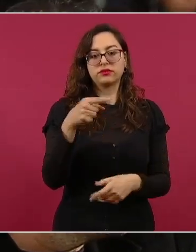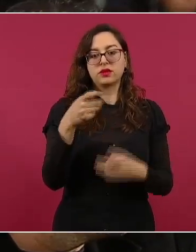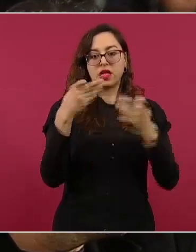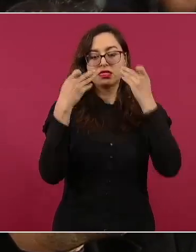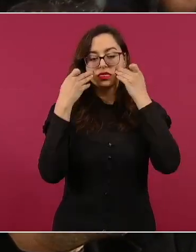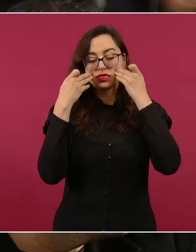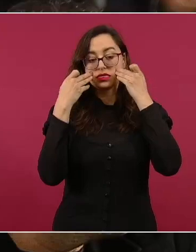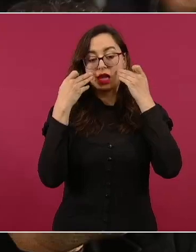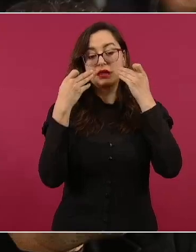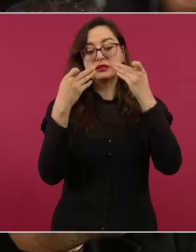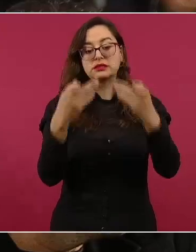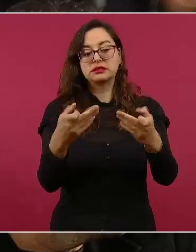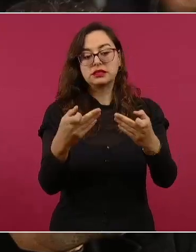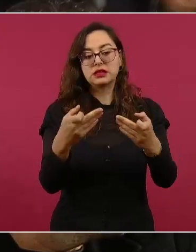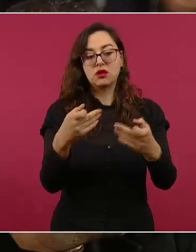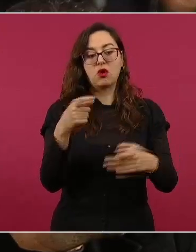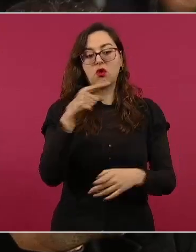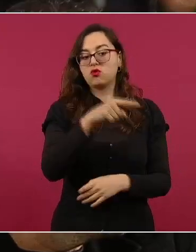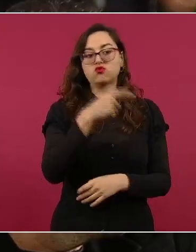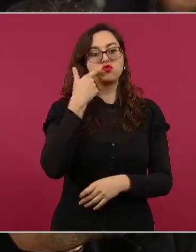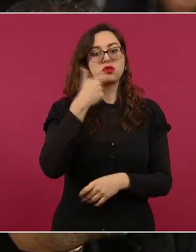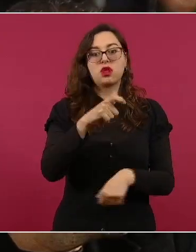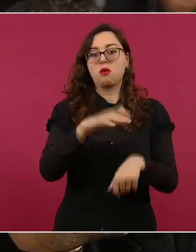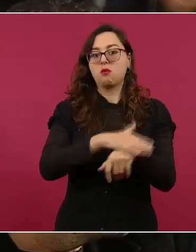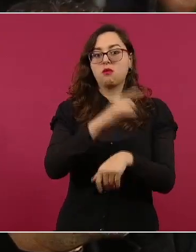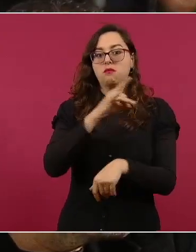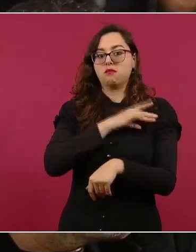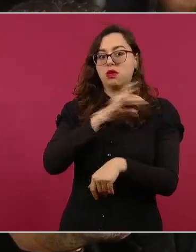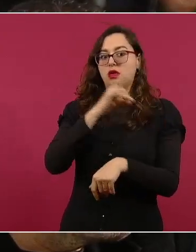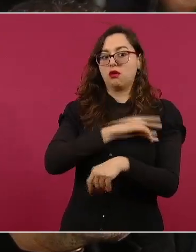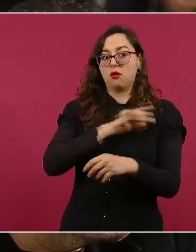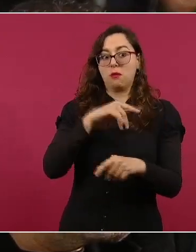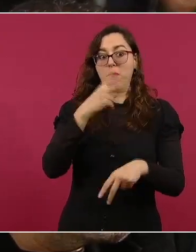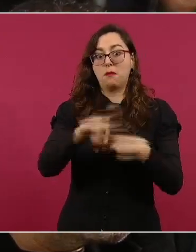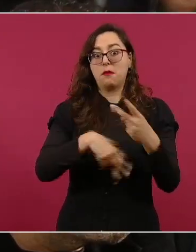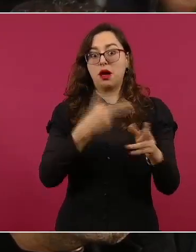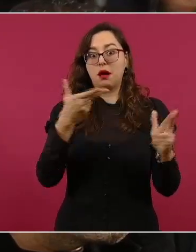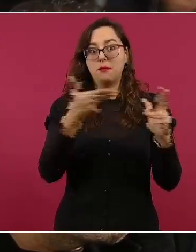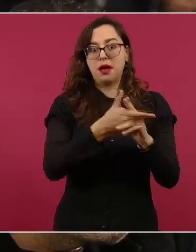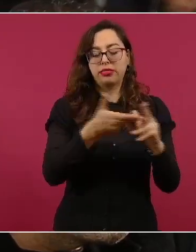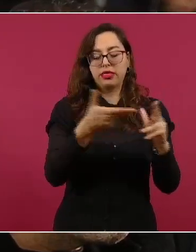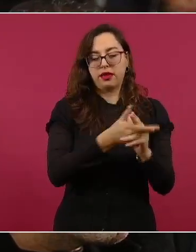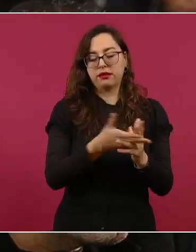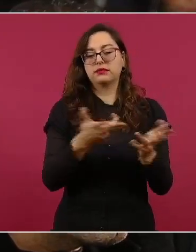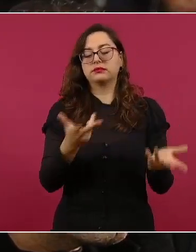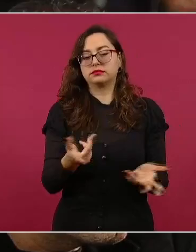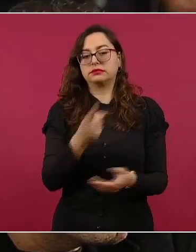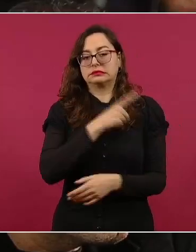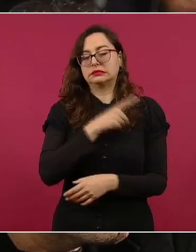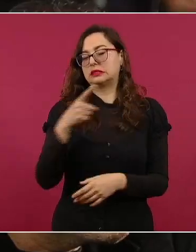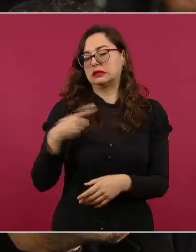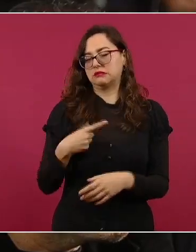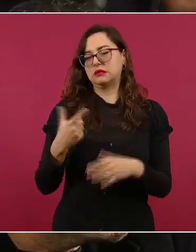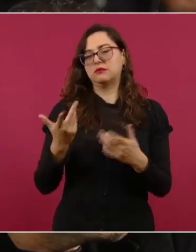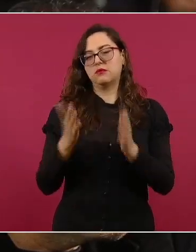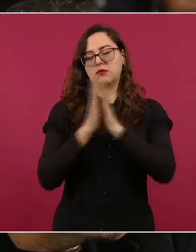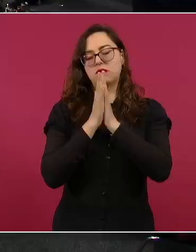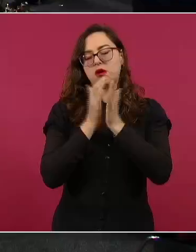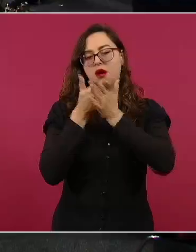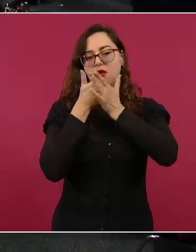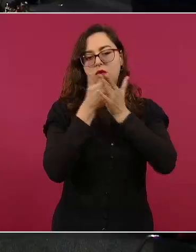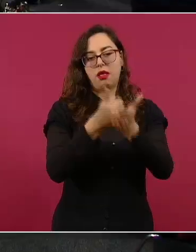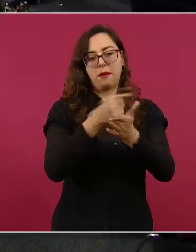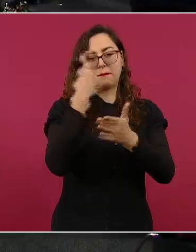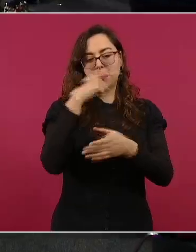muerte y se revise su situación jurídica para que pueda lograr su libertad. El padre de la persona que se